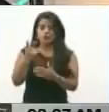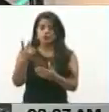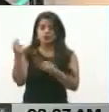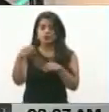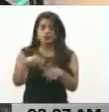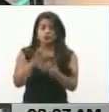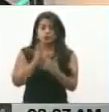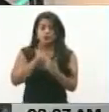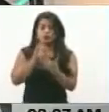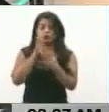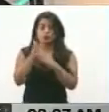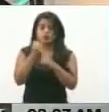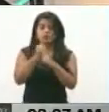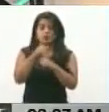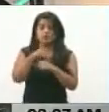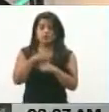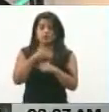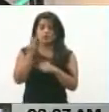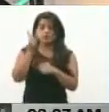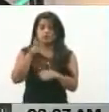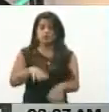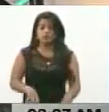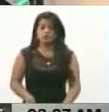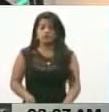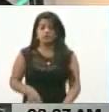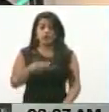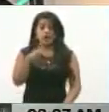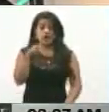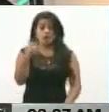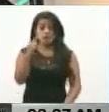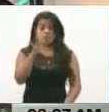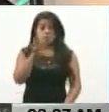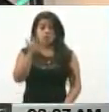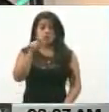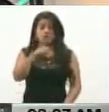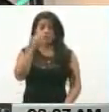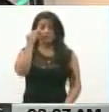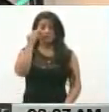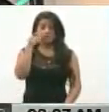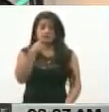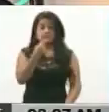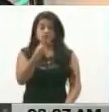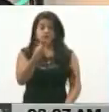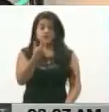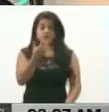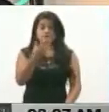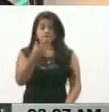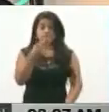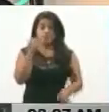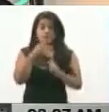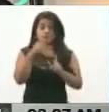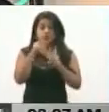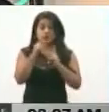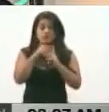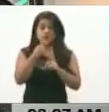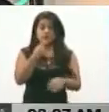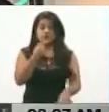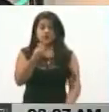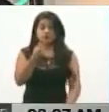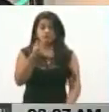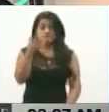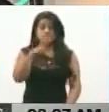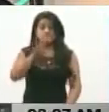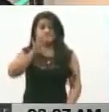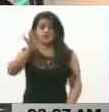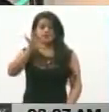avance tecnológico que se ha hecho en el país. Y como lo dice Gloria, ahí está la patria. Quienes dudan, quienes banalizan esa frase tan histórica y tan significativa, ahí está. La